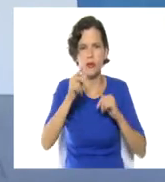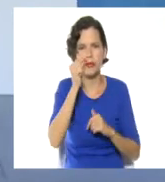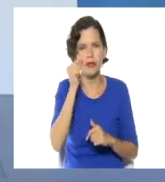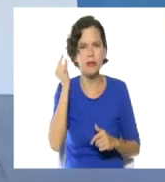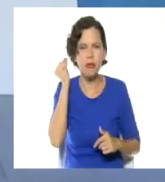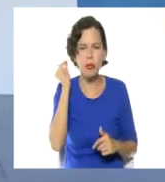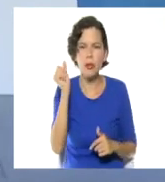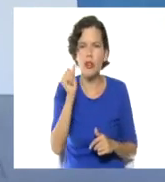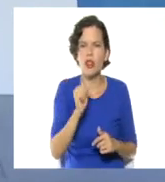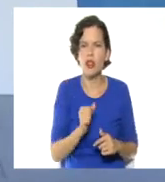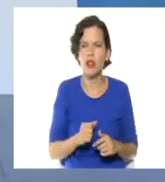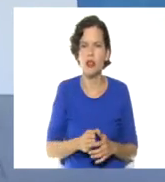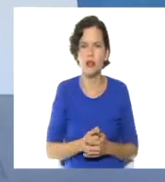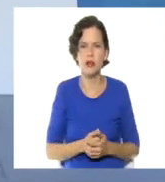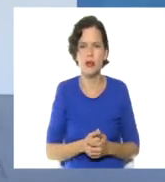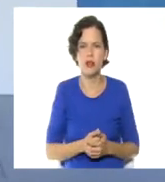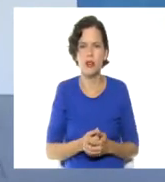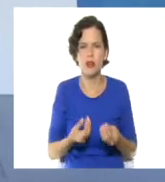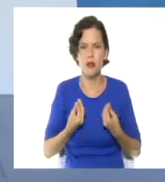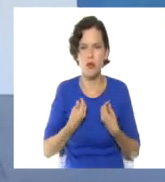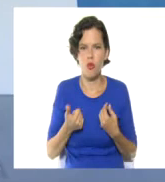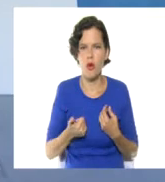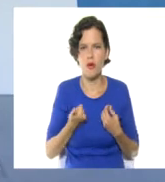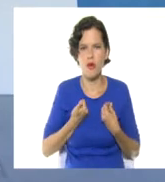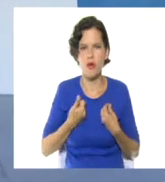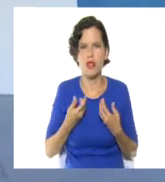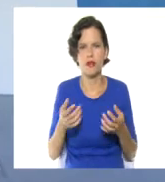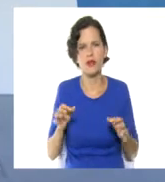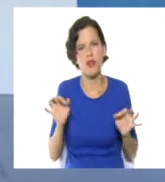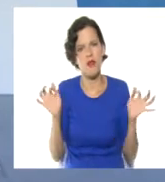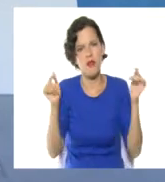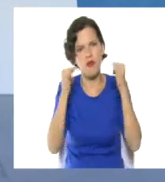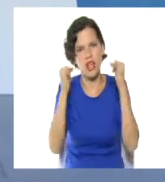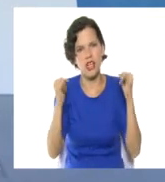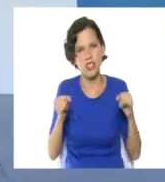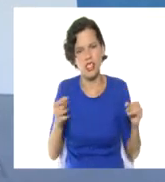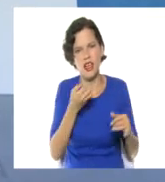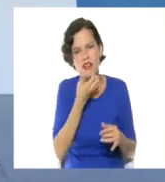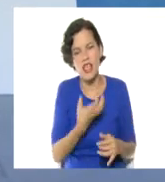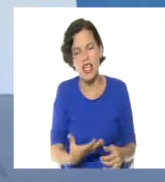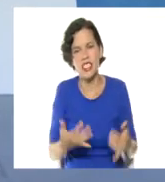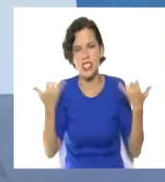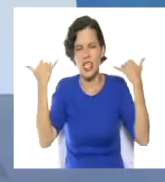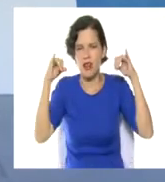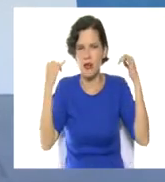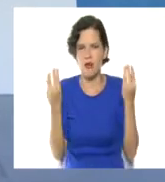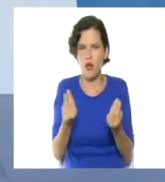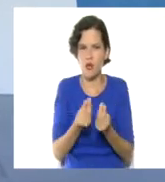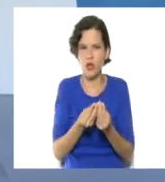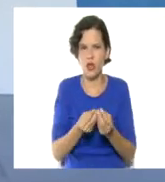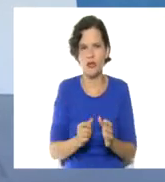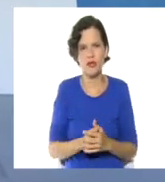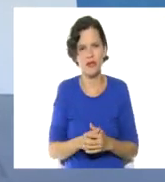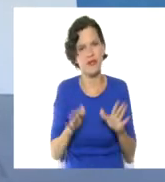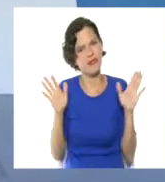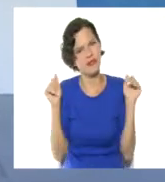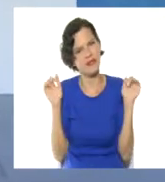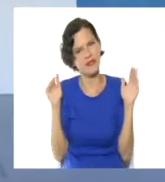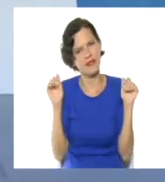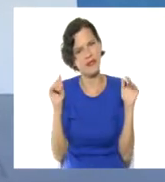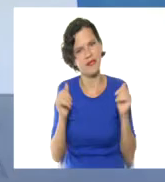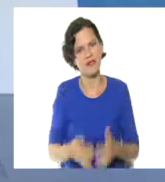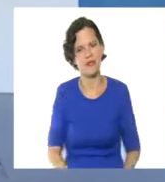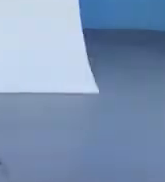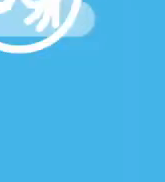en una sana convivencia. Tengamos todos unas felices Navidades. Celebremos juntos y juntas. Con esto nos